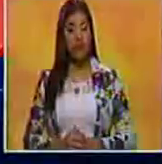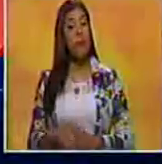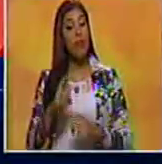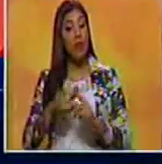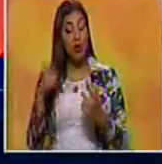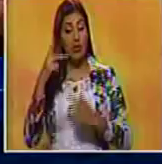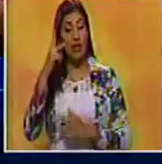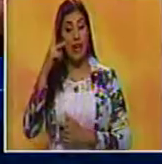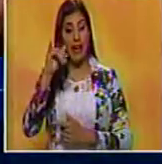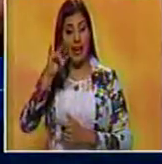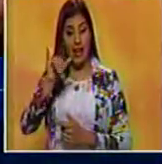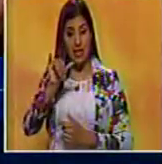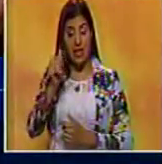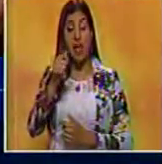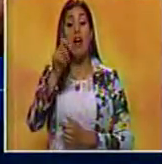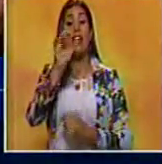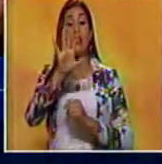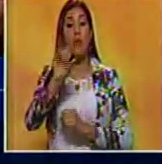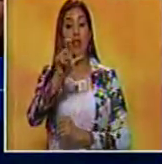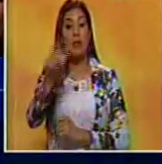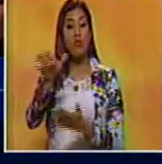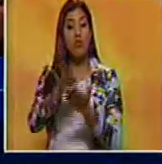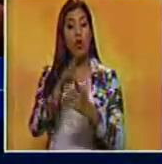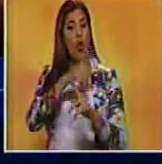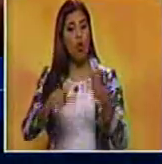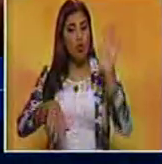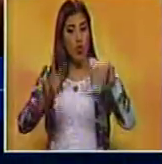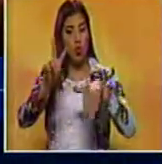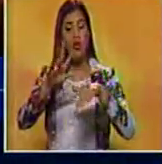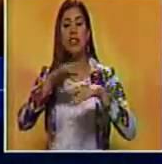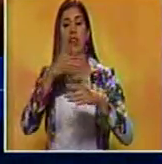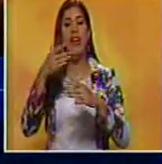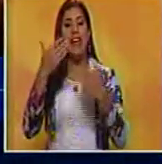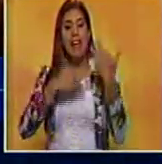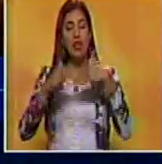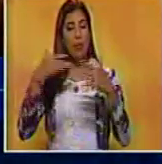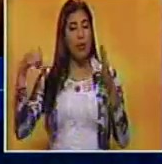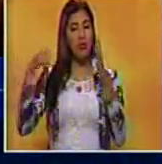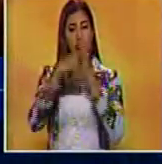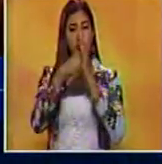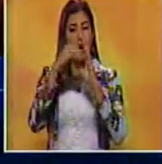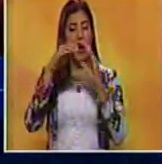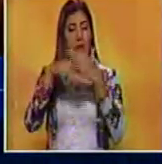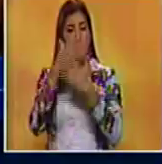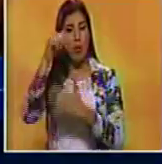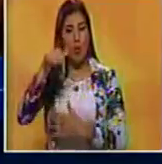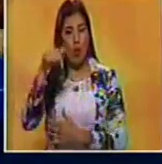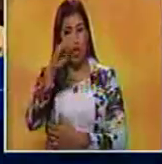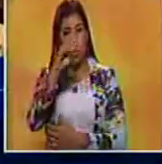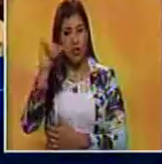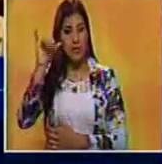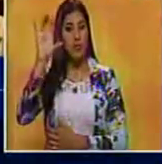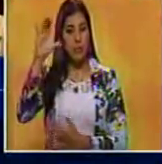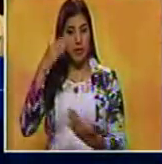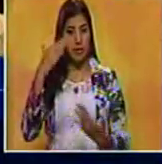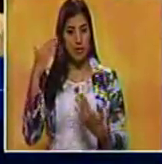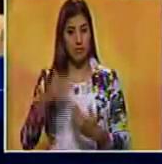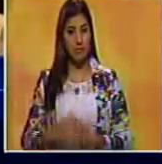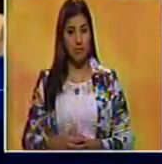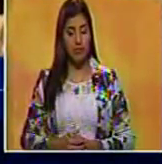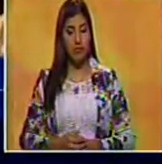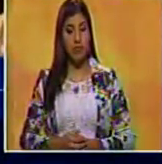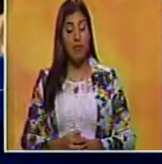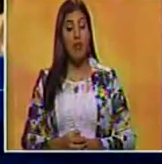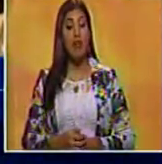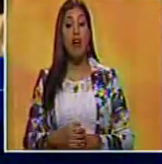En Kenia, 50 personas murieron y 12 resultaron heridas en un accidente de autobús registrado esta madrugada al oeste del país.